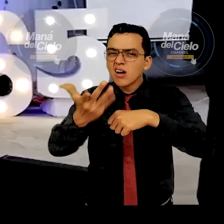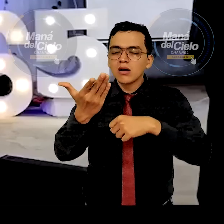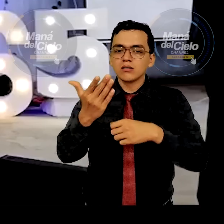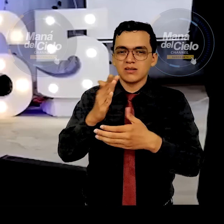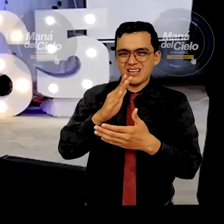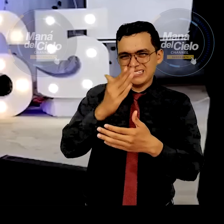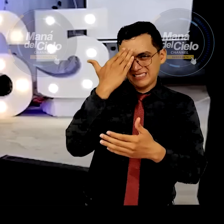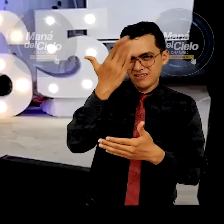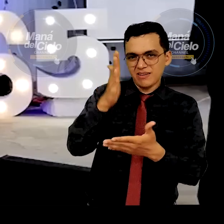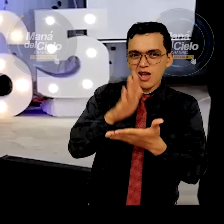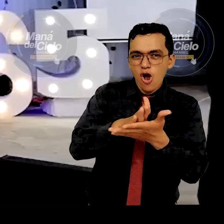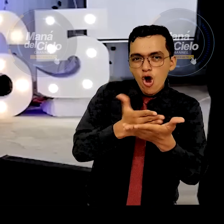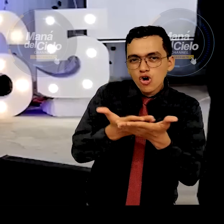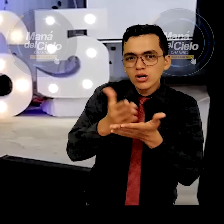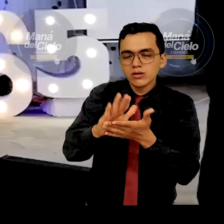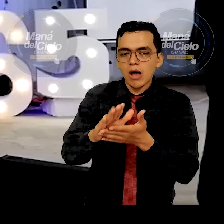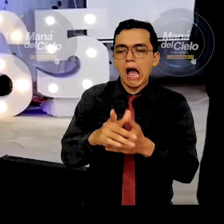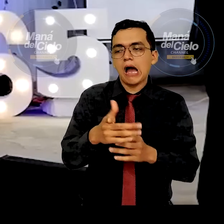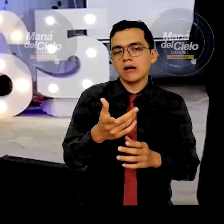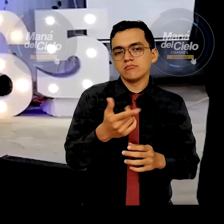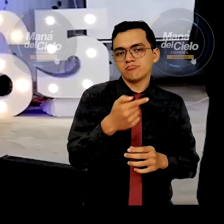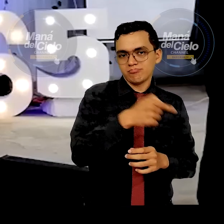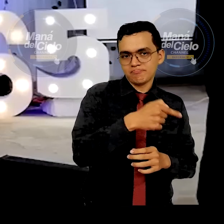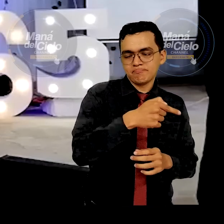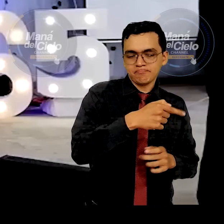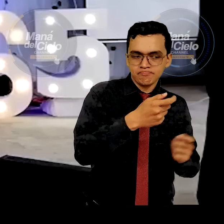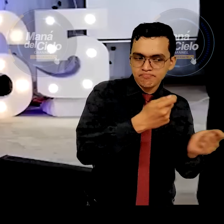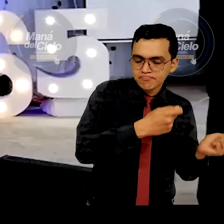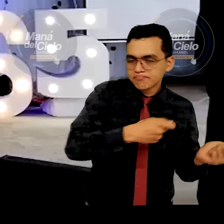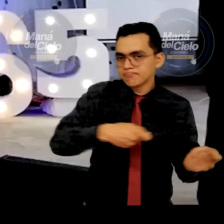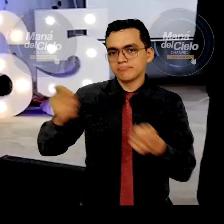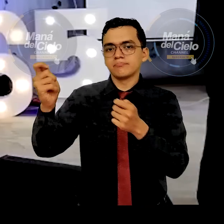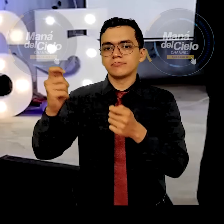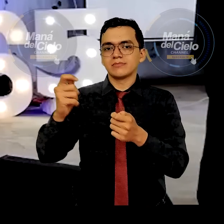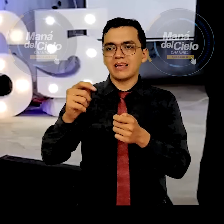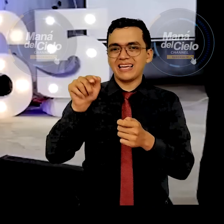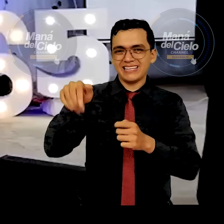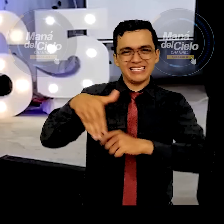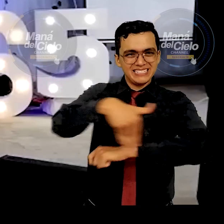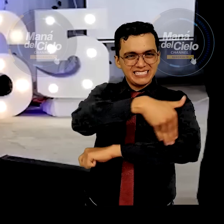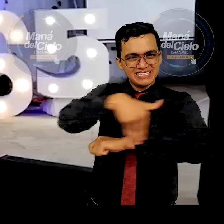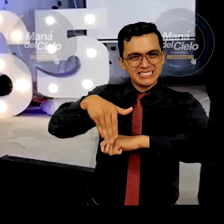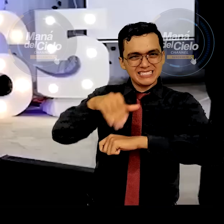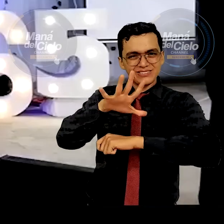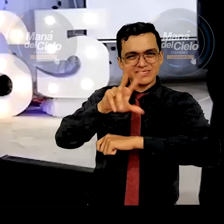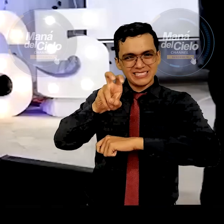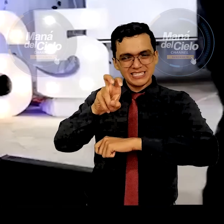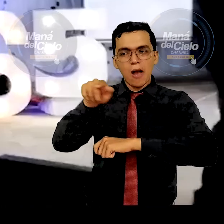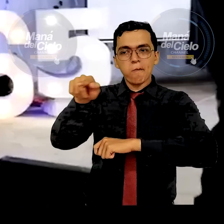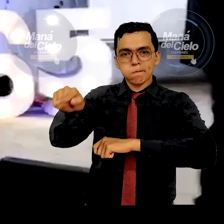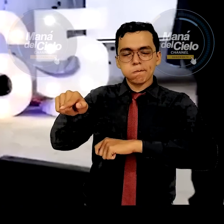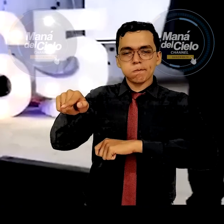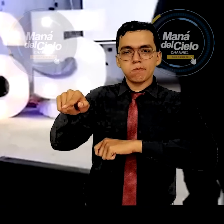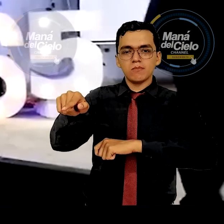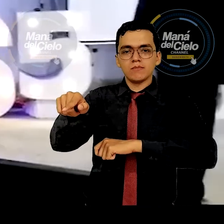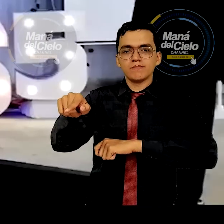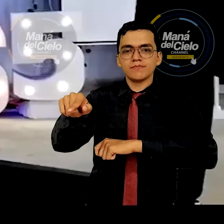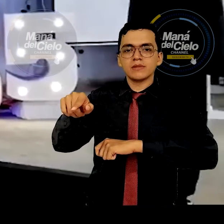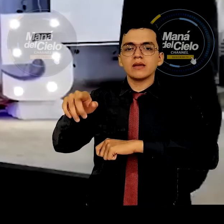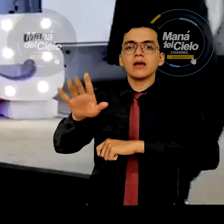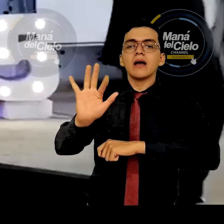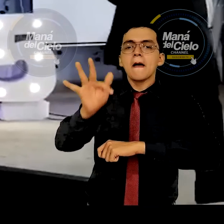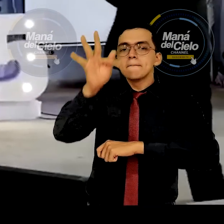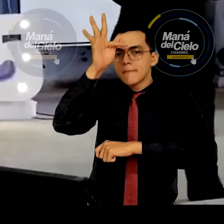¿Y qué? La llevamos al cirujano ahí en la 57 con 43. Y oraron por ella,